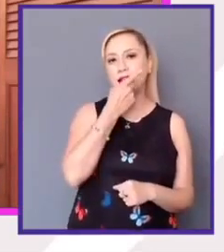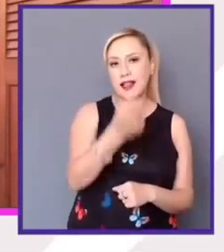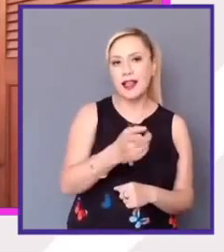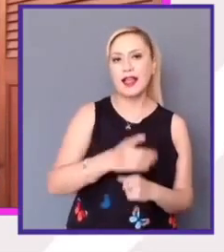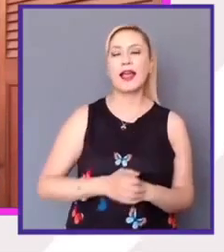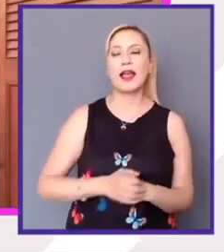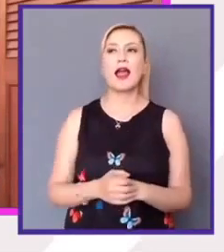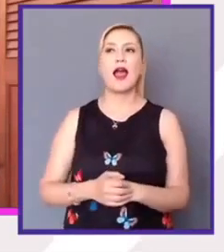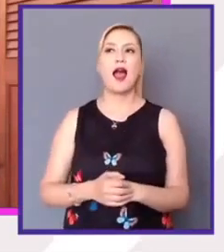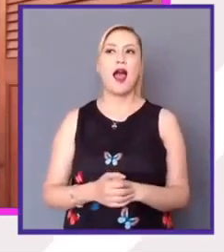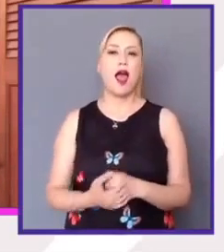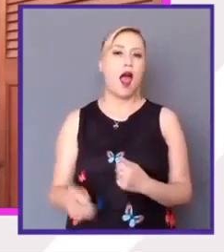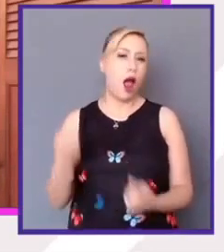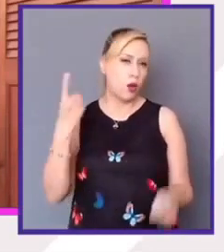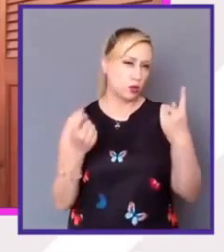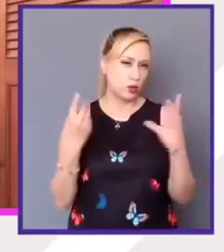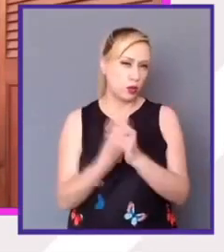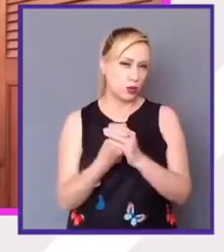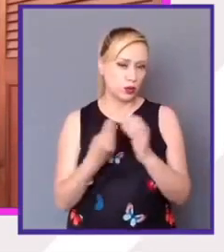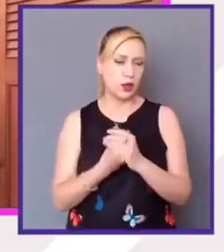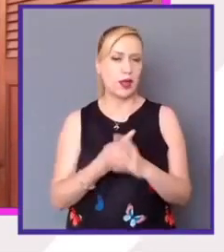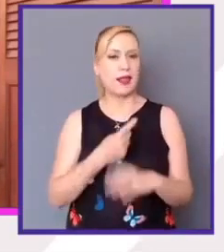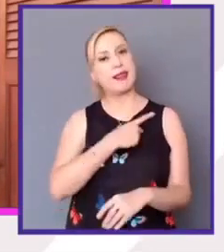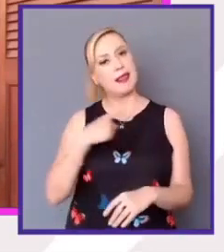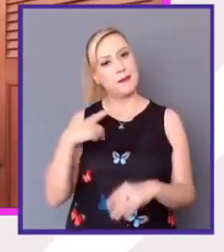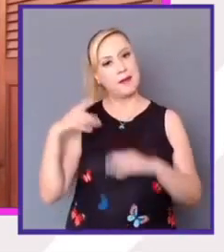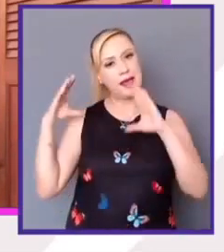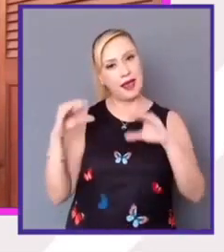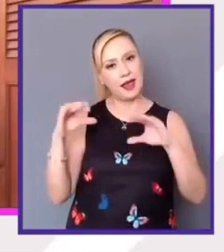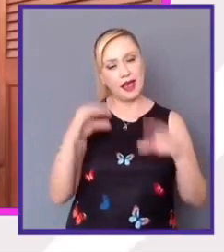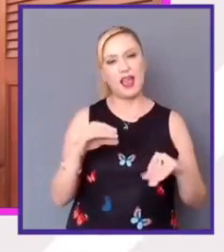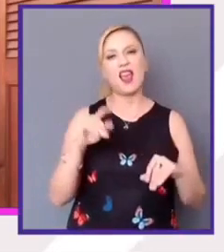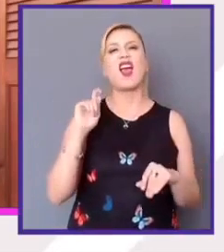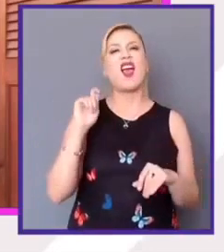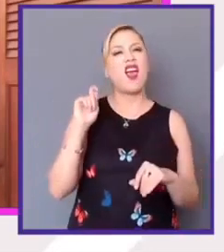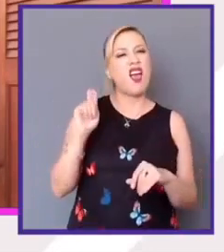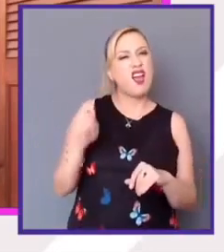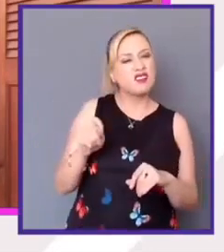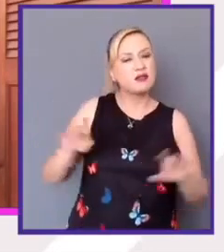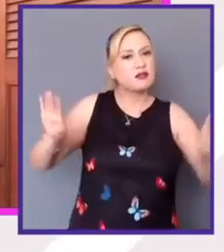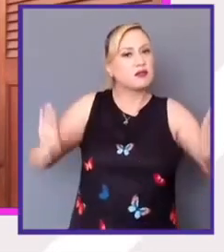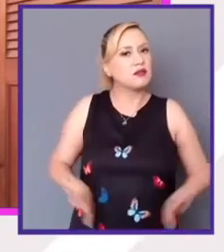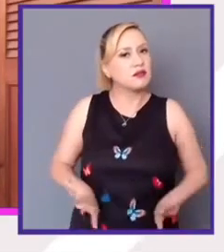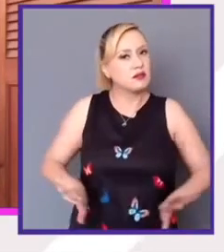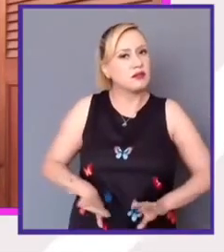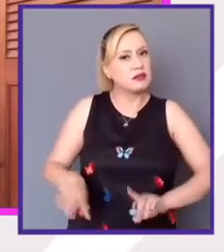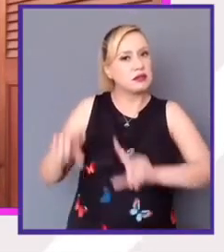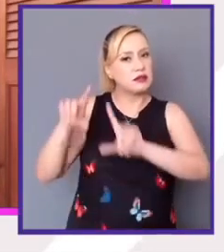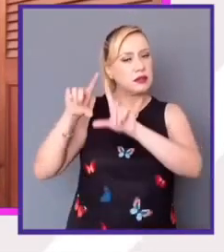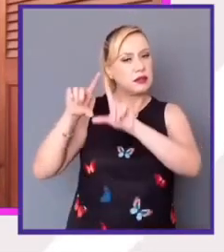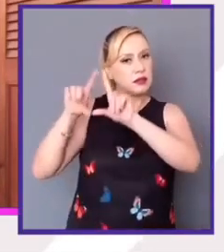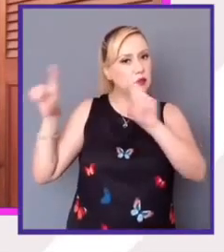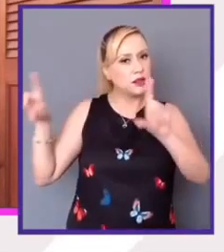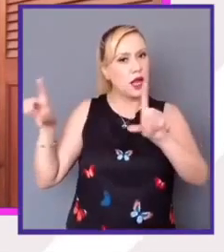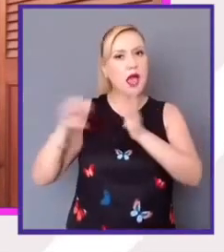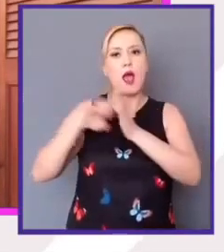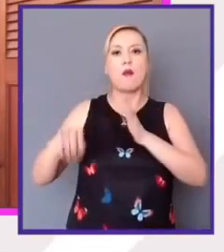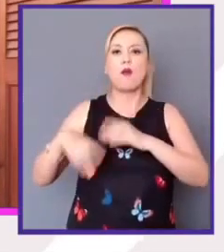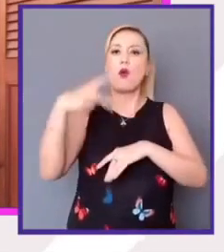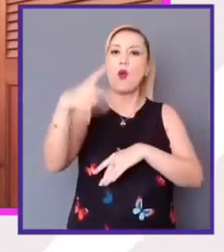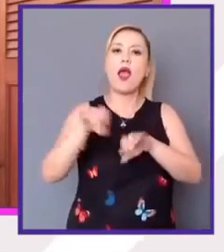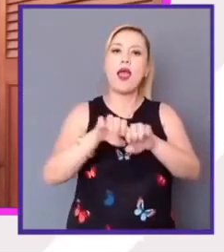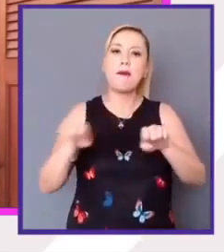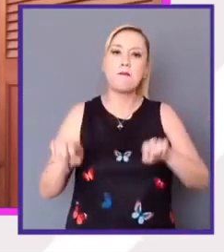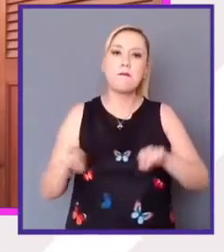en que algunas capacitaciones tienen que ser capacitaciones técnicas, es decir, que se haga la capacitación, por ejemplo, a tus equipos de